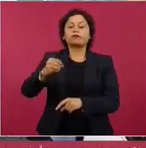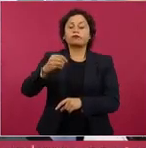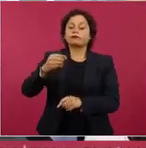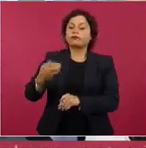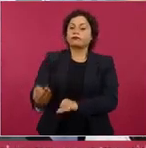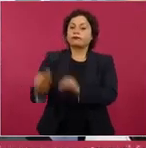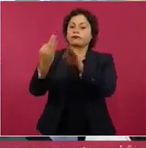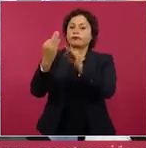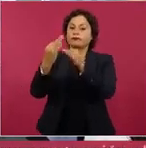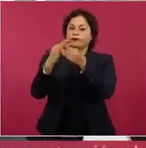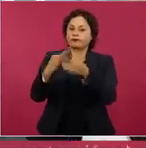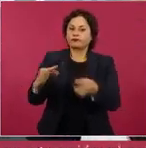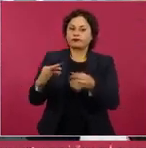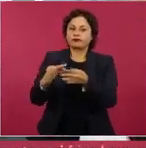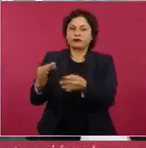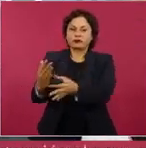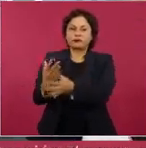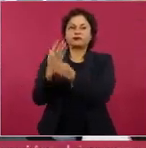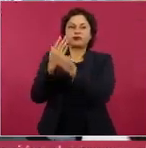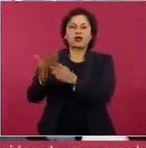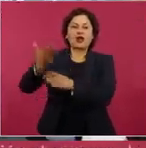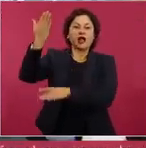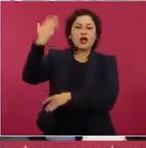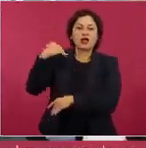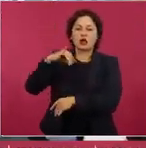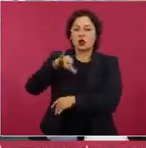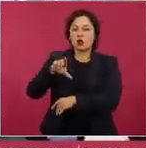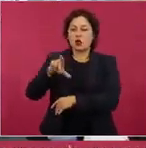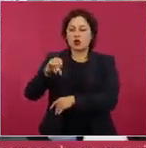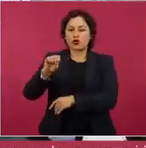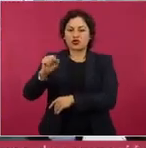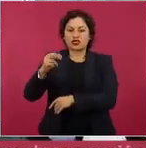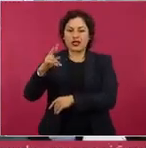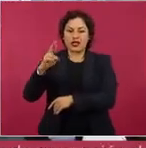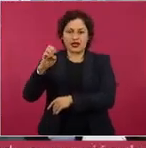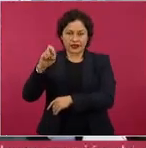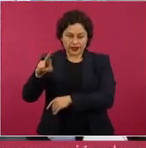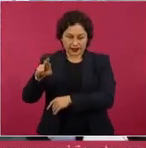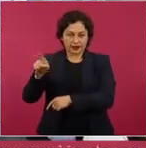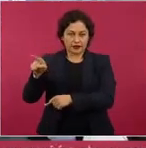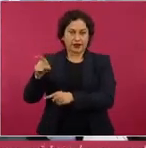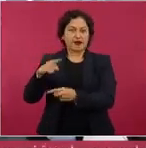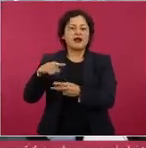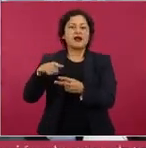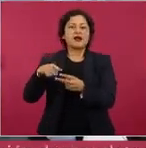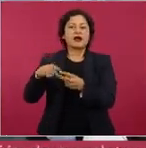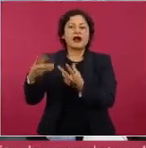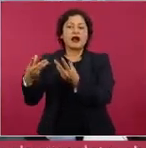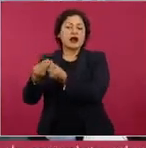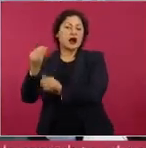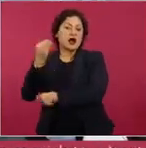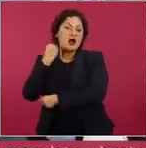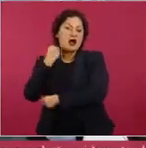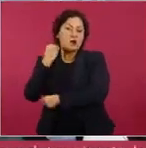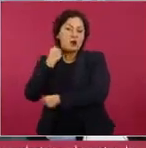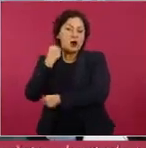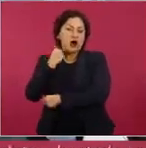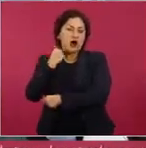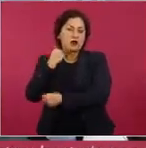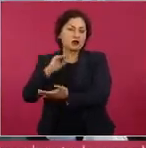presuntas extorsiones de Julio Scherer a través de sus abogados con la intención de ofrecerle la